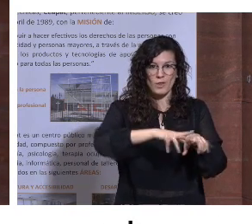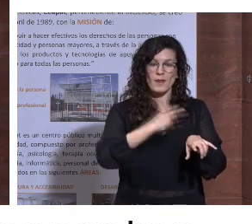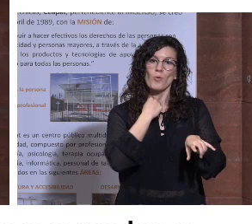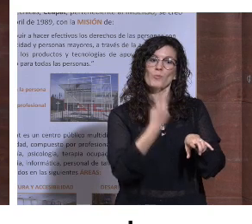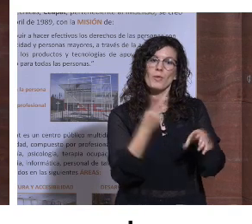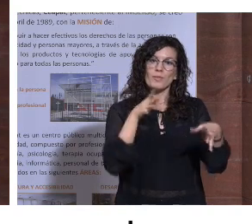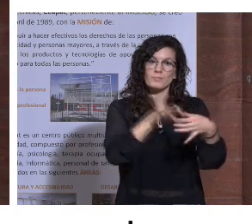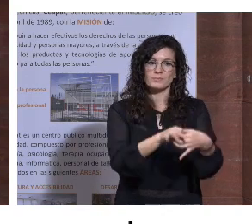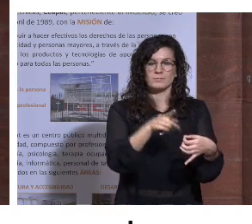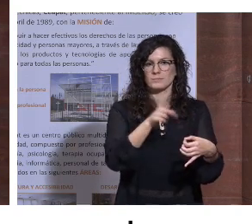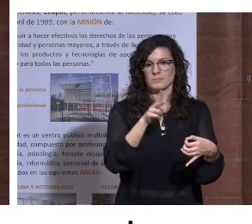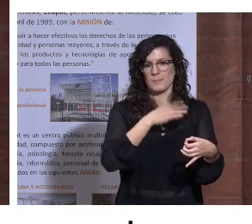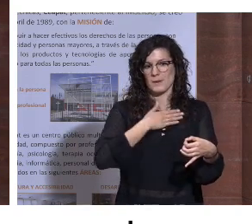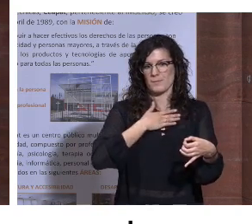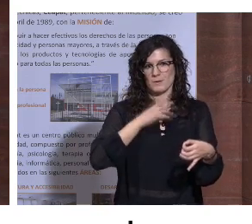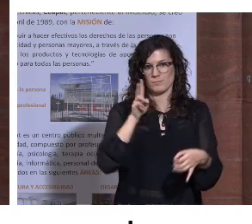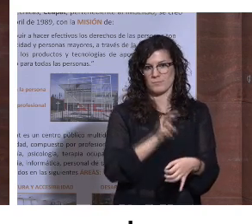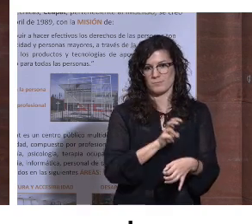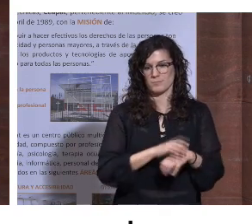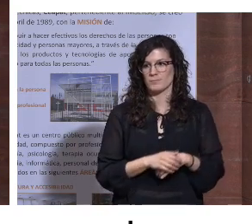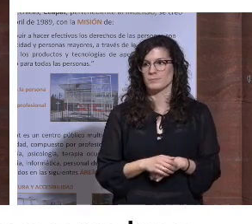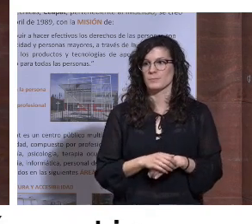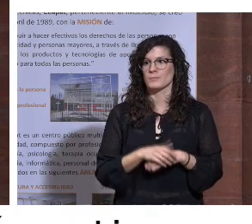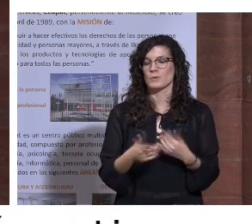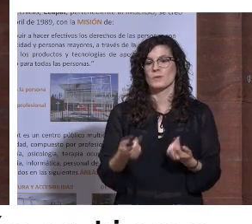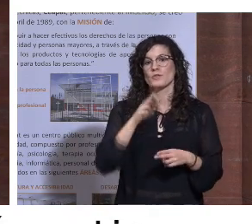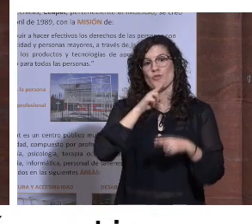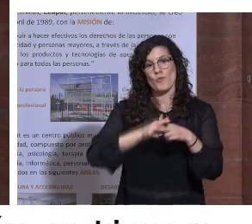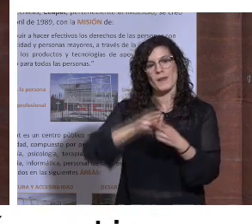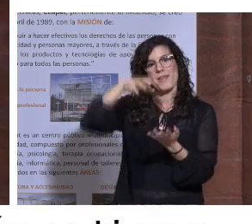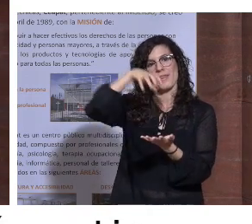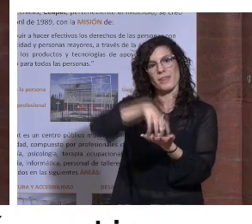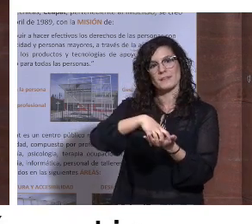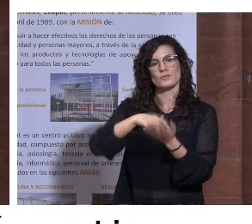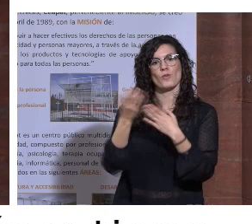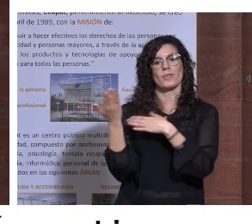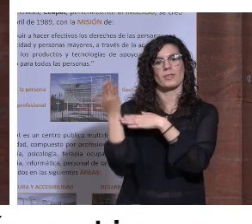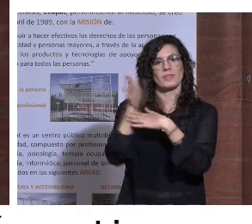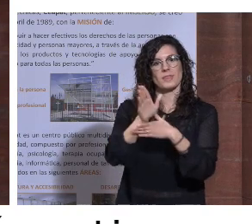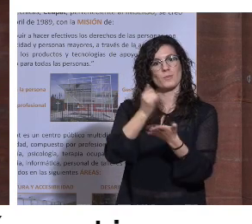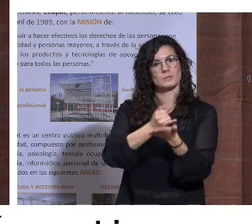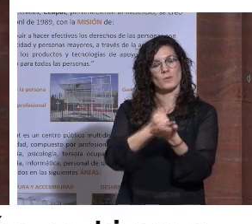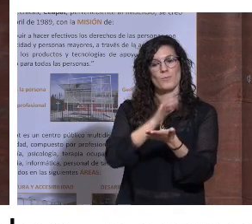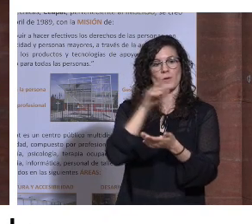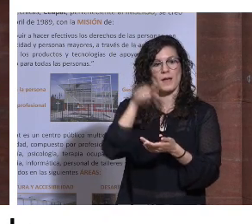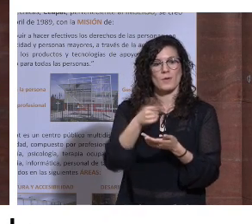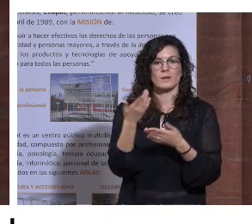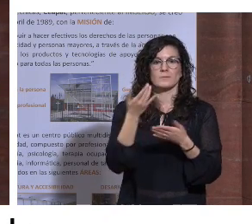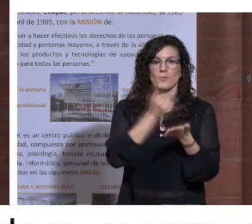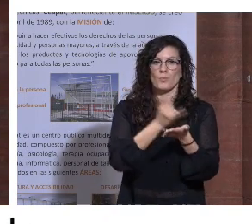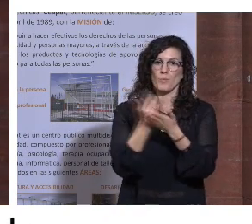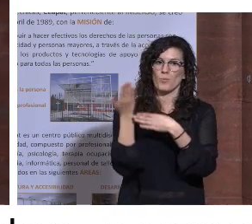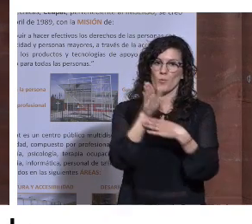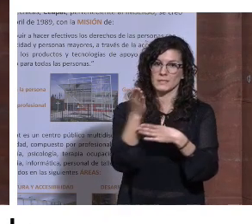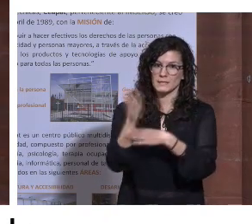tiene buen nombre, centro demostrador, porque hay un muestrario, pero sobre todo te